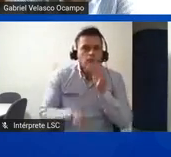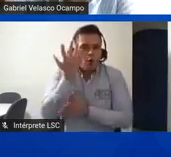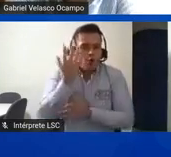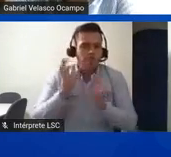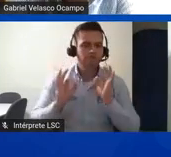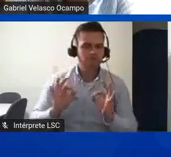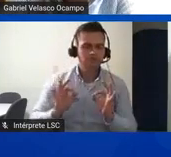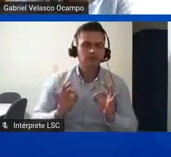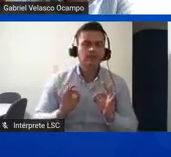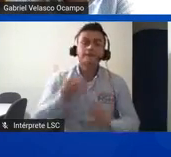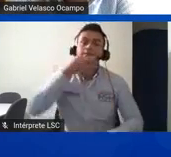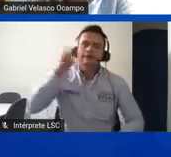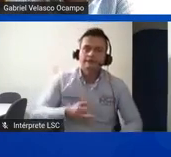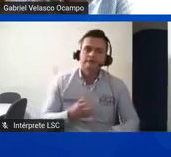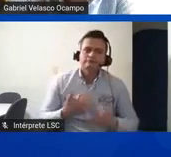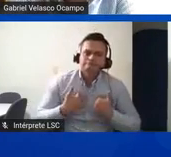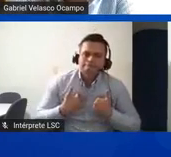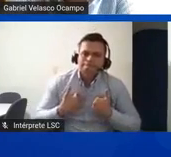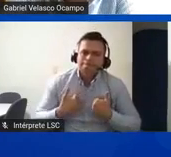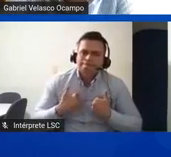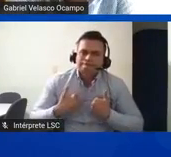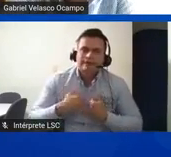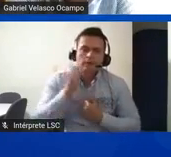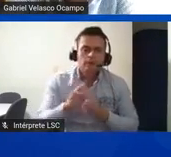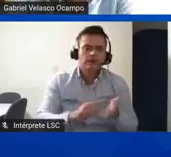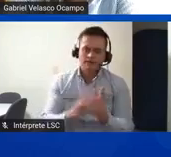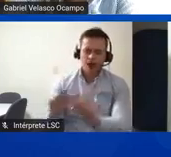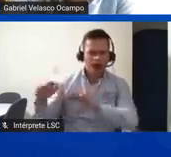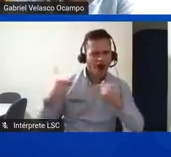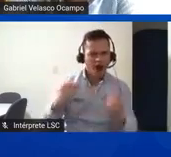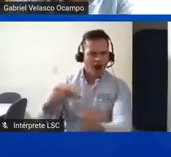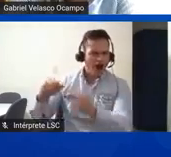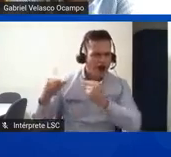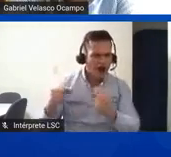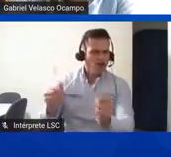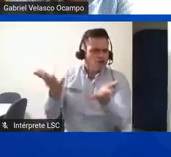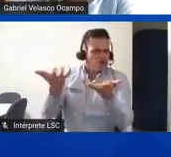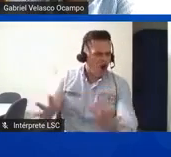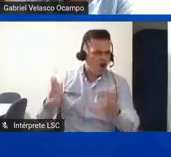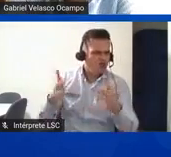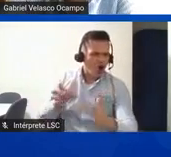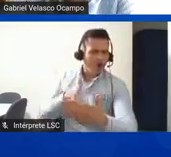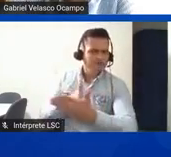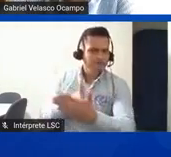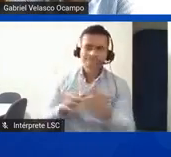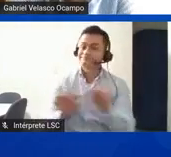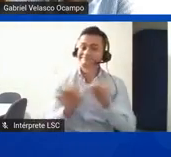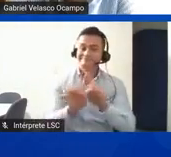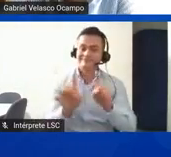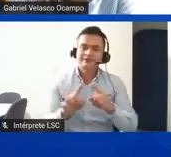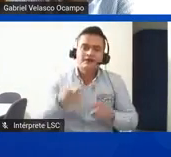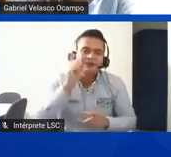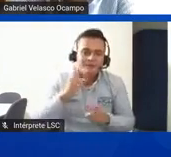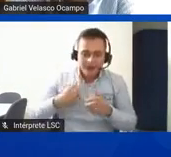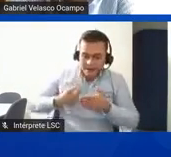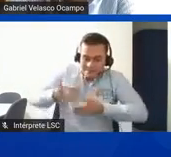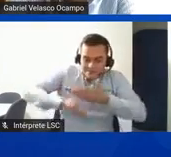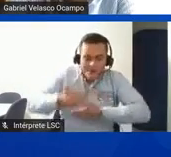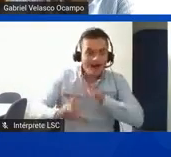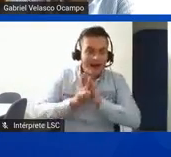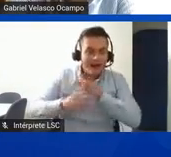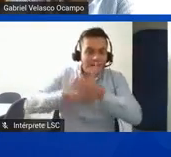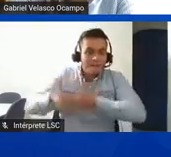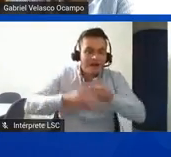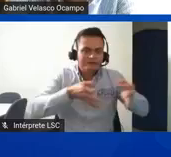Fue sufrida no porque tuviera un debate que no quisiera que saliera adelante, sino porque en el trámite legislativo se nos